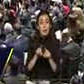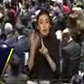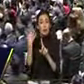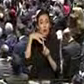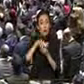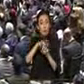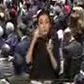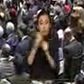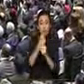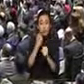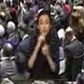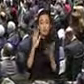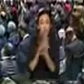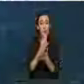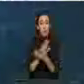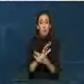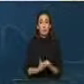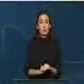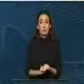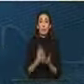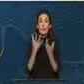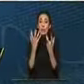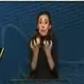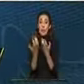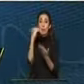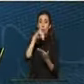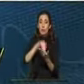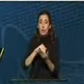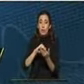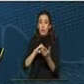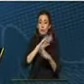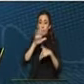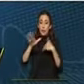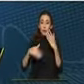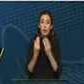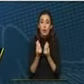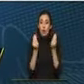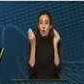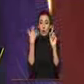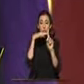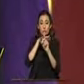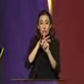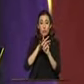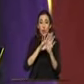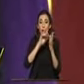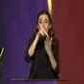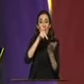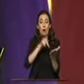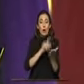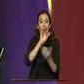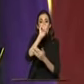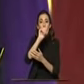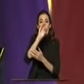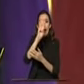Nuestro ofrecimiento era promover la reinserción escolar y colegial. Y con el programa Todos ABC,